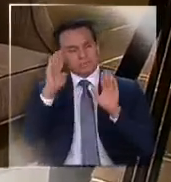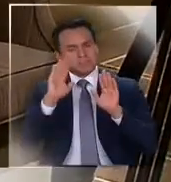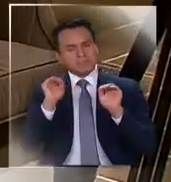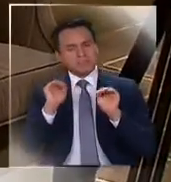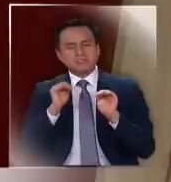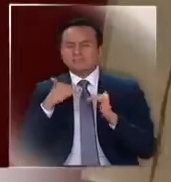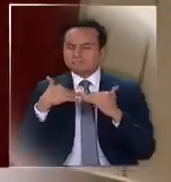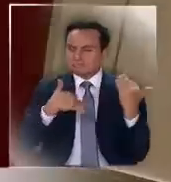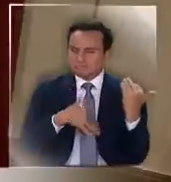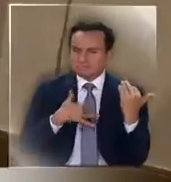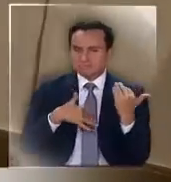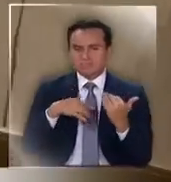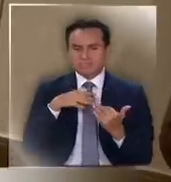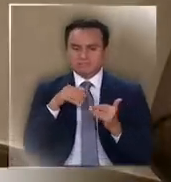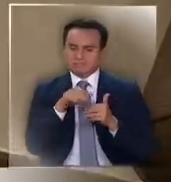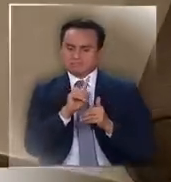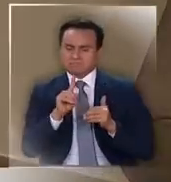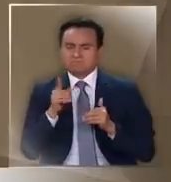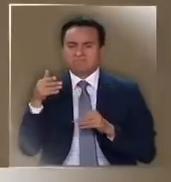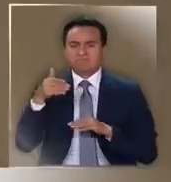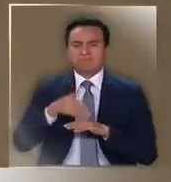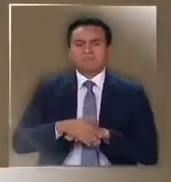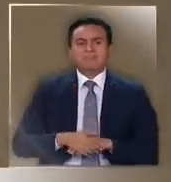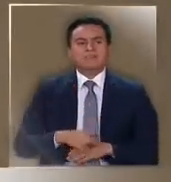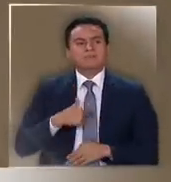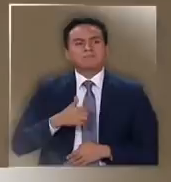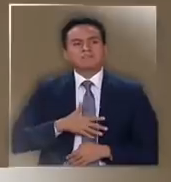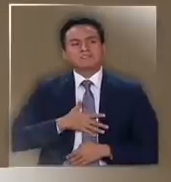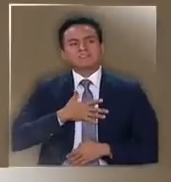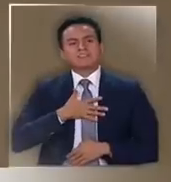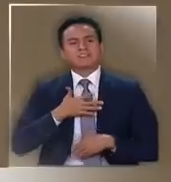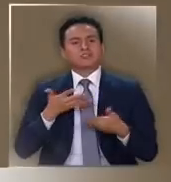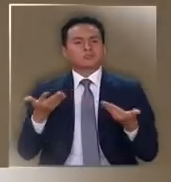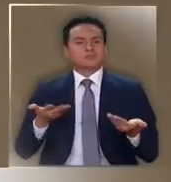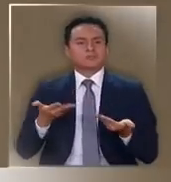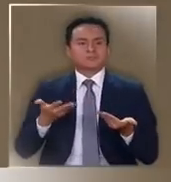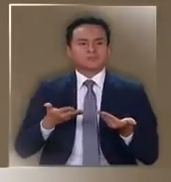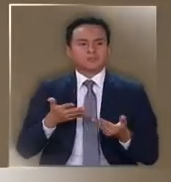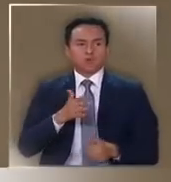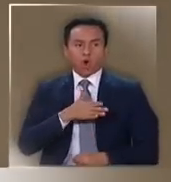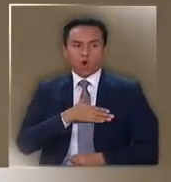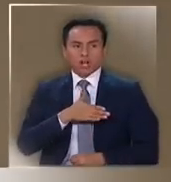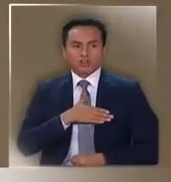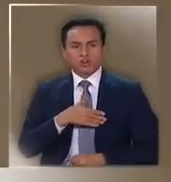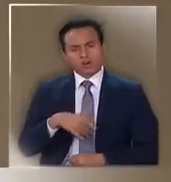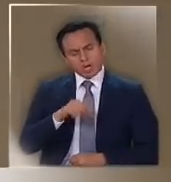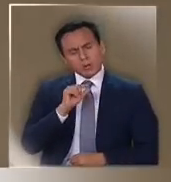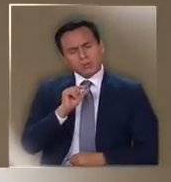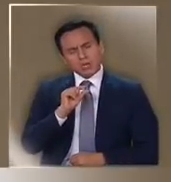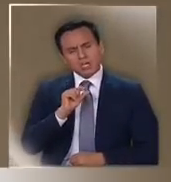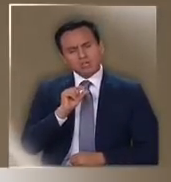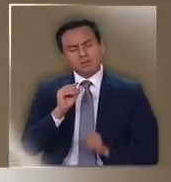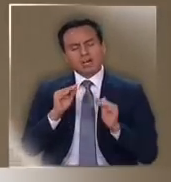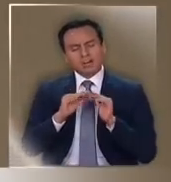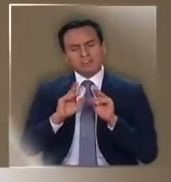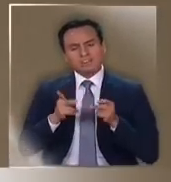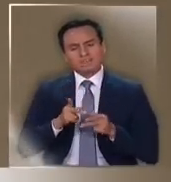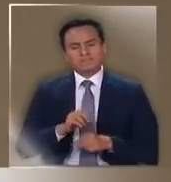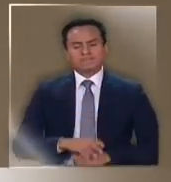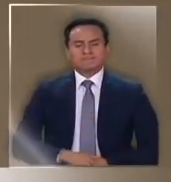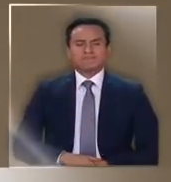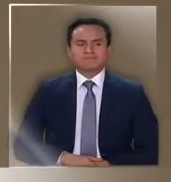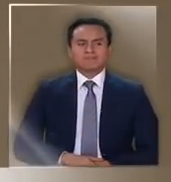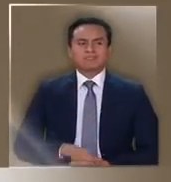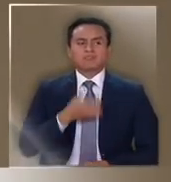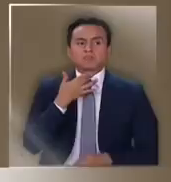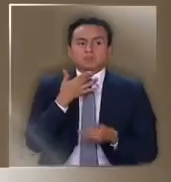de los escenarios, menos de Chile. Me siento de corazón un poquito en casa.